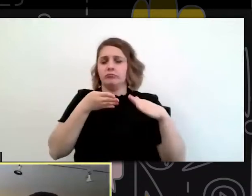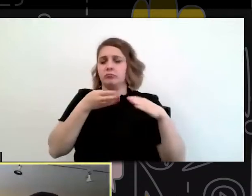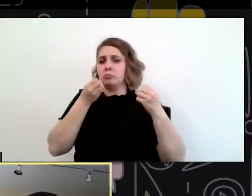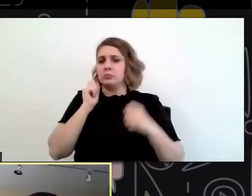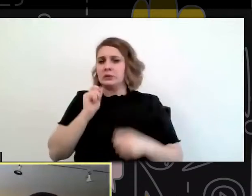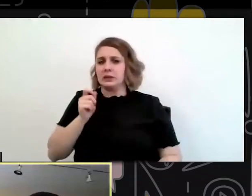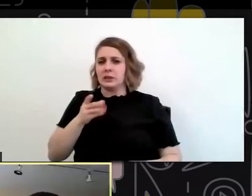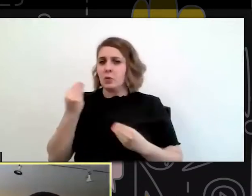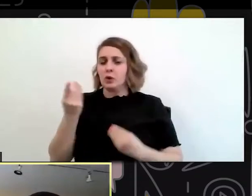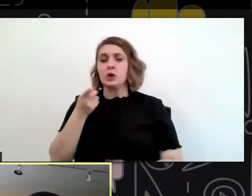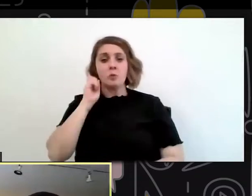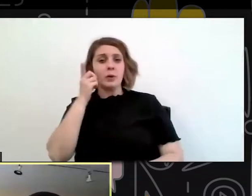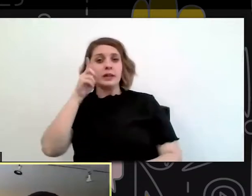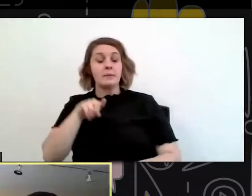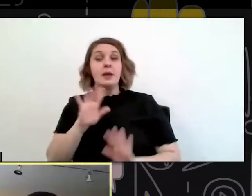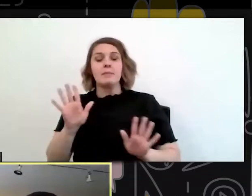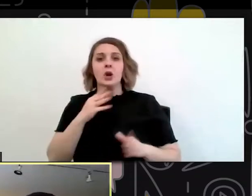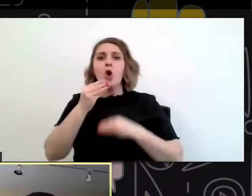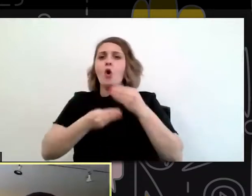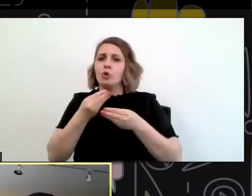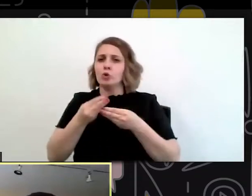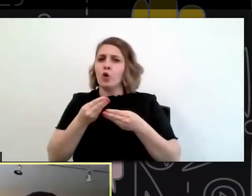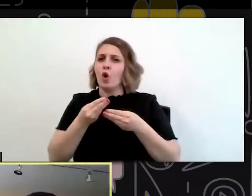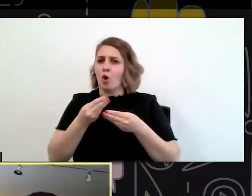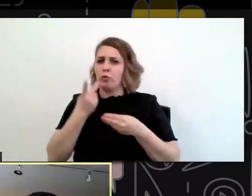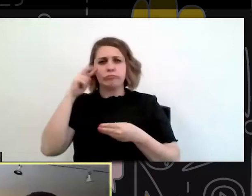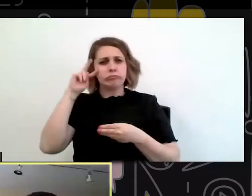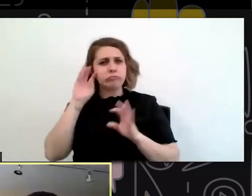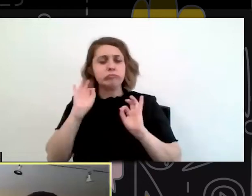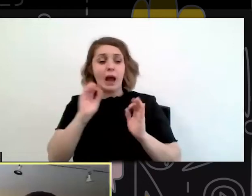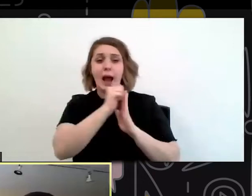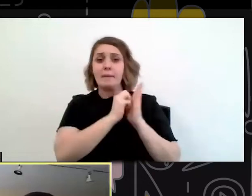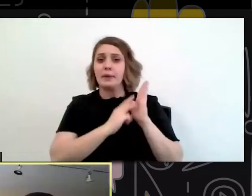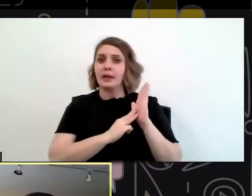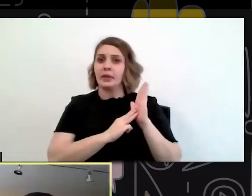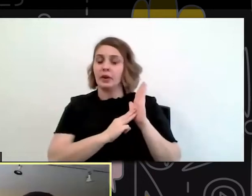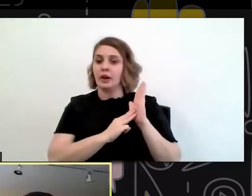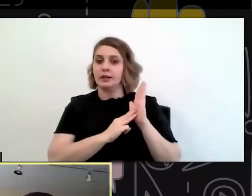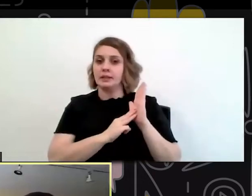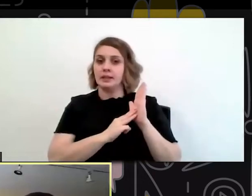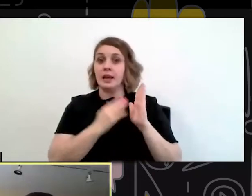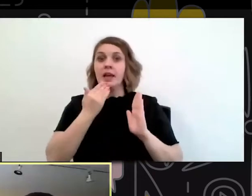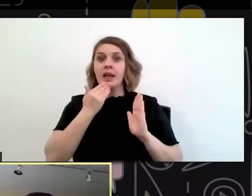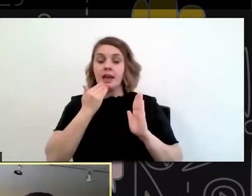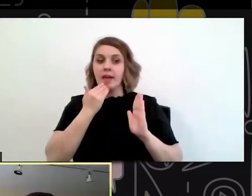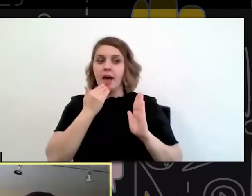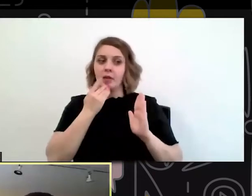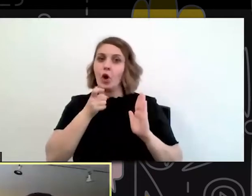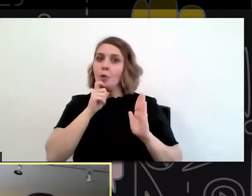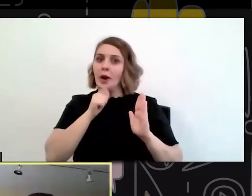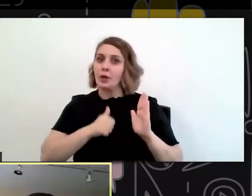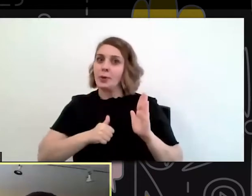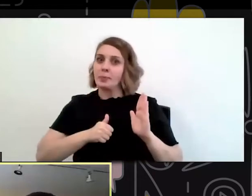pero el uso avanzado de estas aplicaciones disminuye con la edad, y también está el